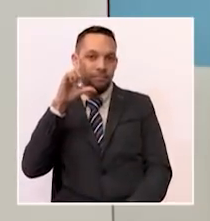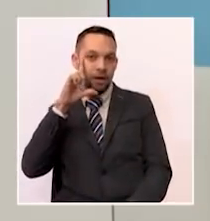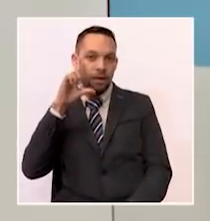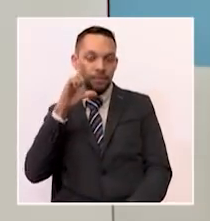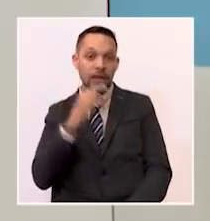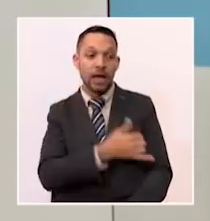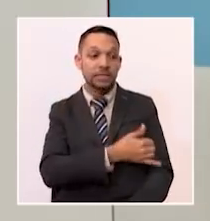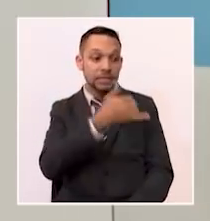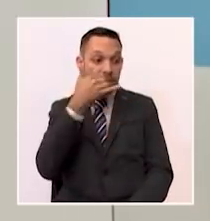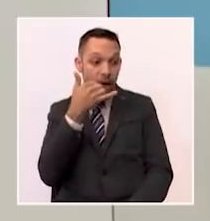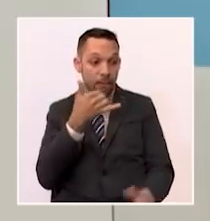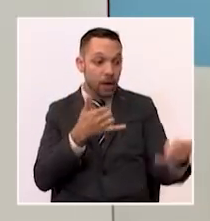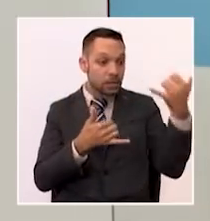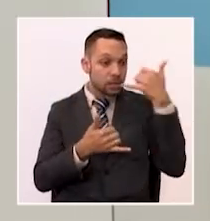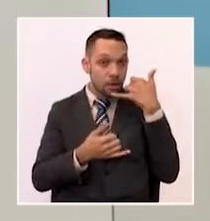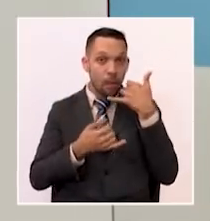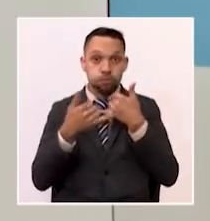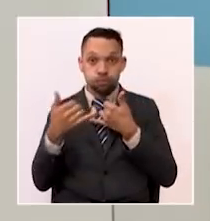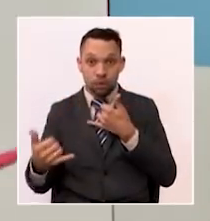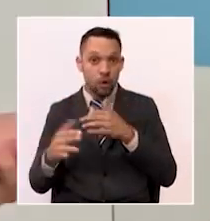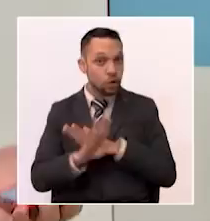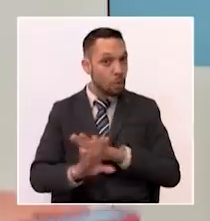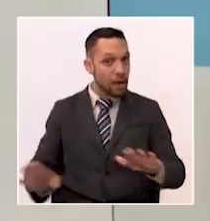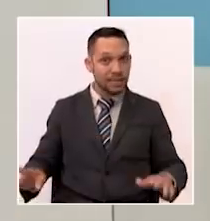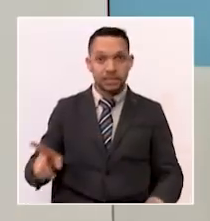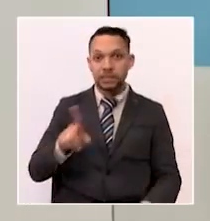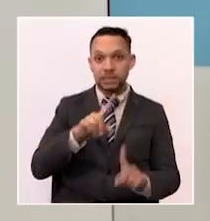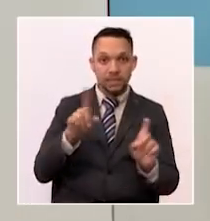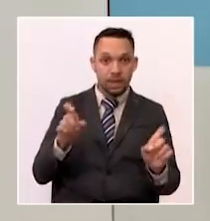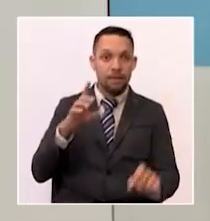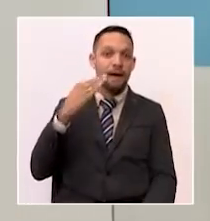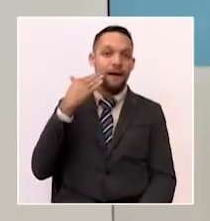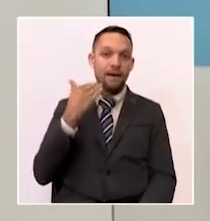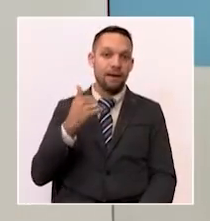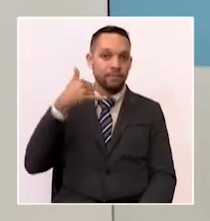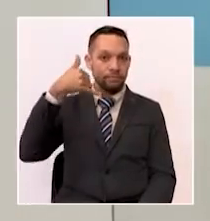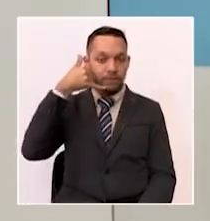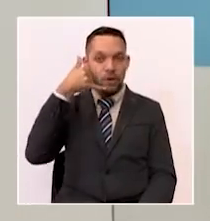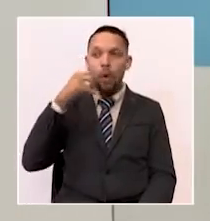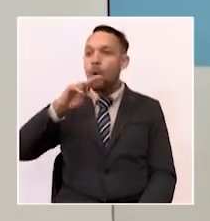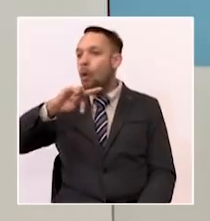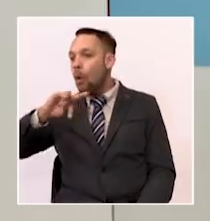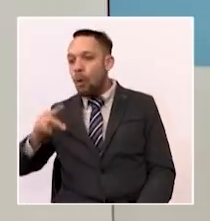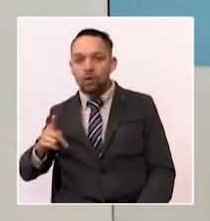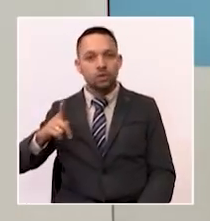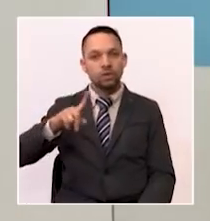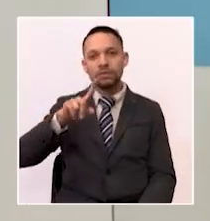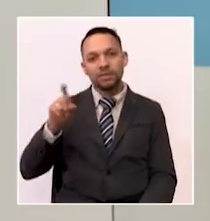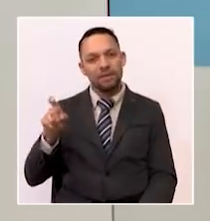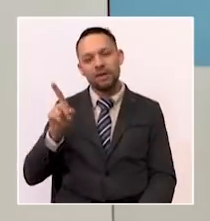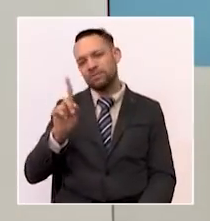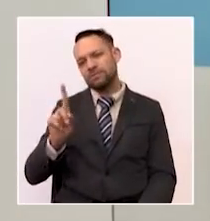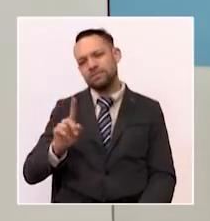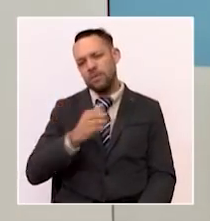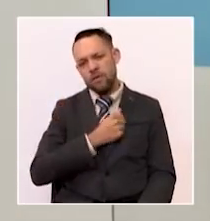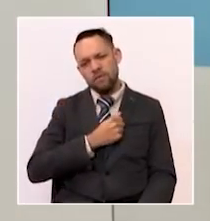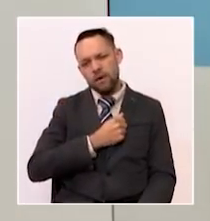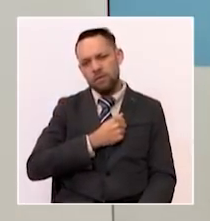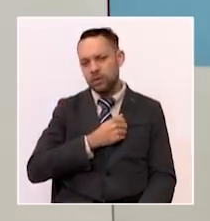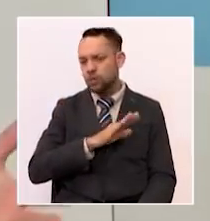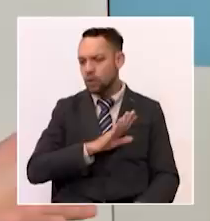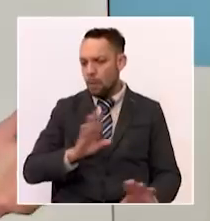llamar solo sea para ese tema, pues para poder aprovechar el tiempo precisamente de la doctora Natalie Jurado. Doctora